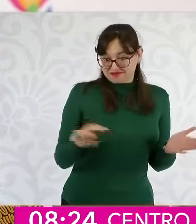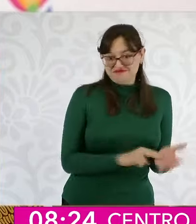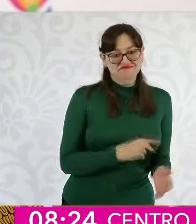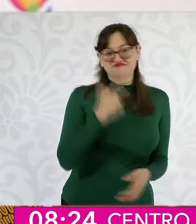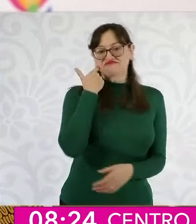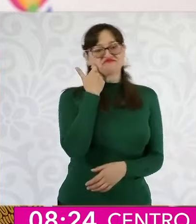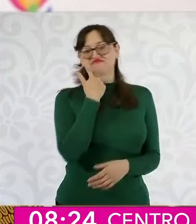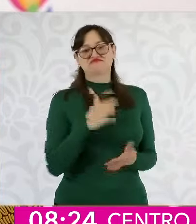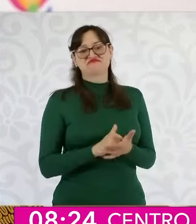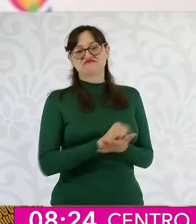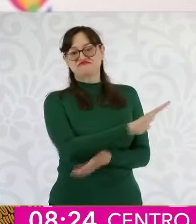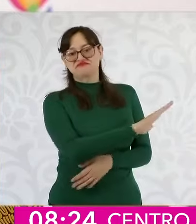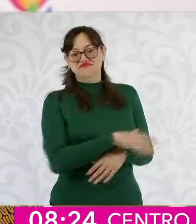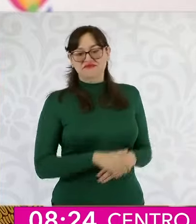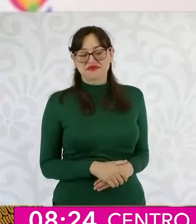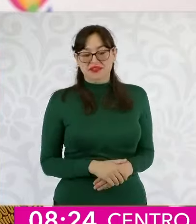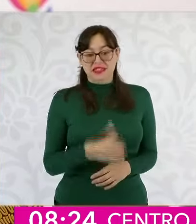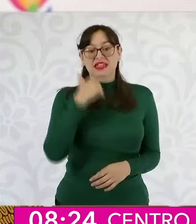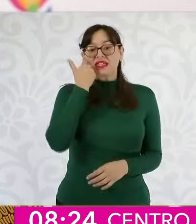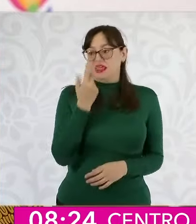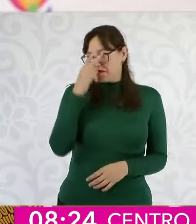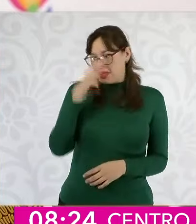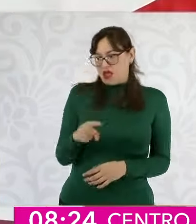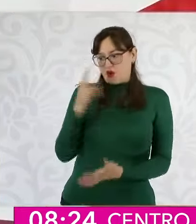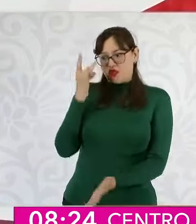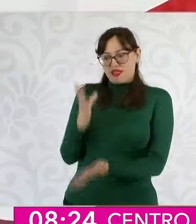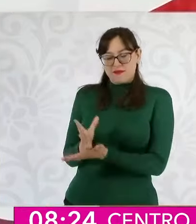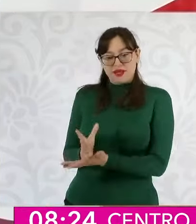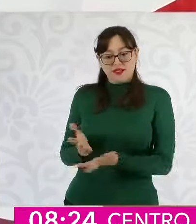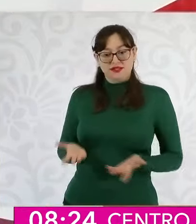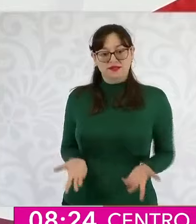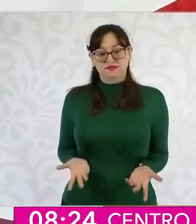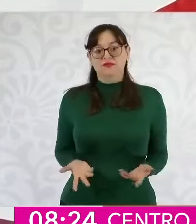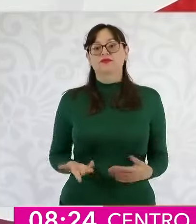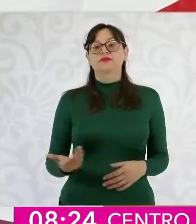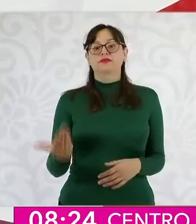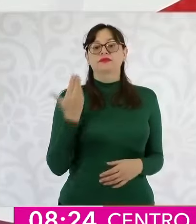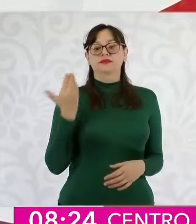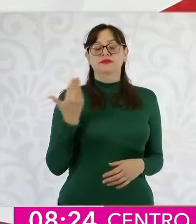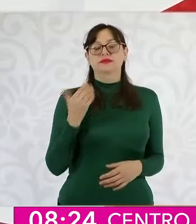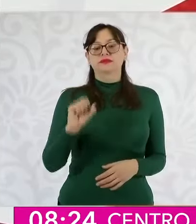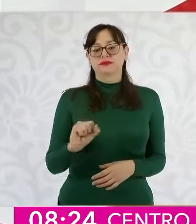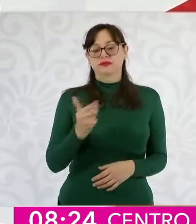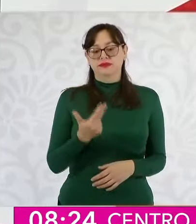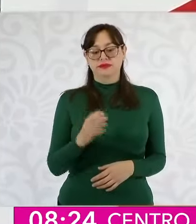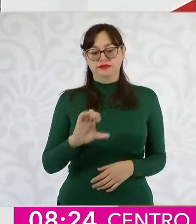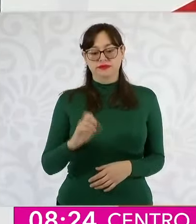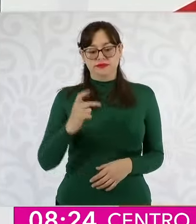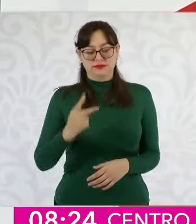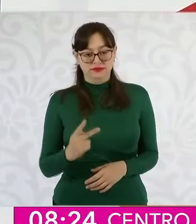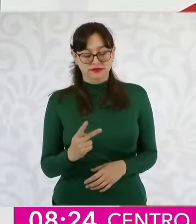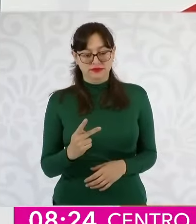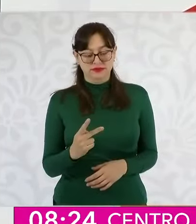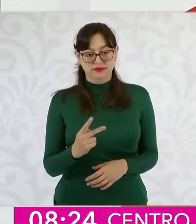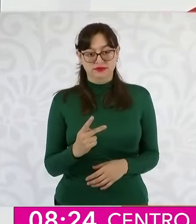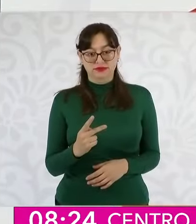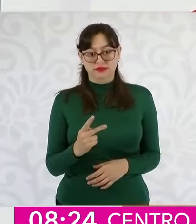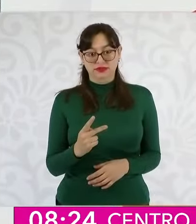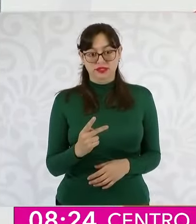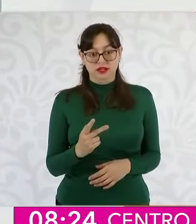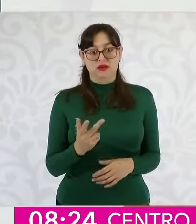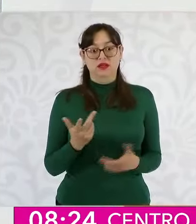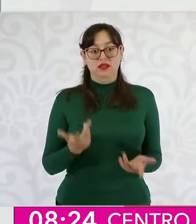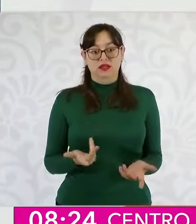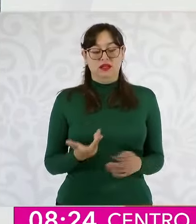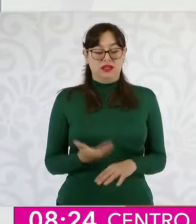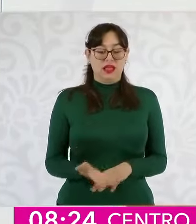Hace unos días estuvimos con el secretario de Hacienda y probablemente ustedes nos lo puedan confirmar, Incluso el primer tratado de